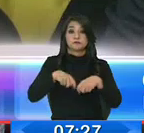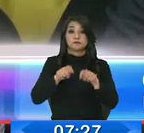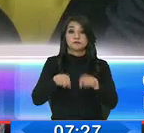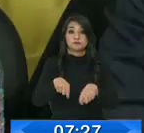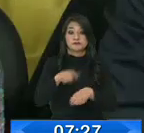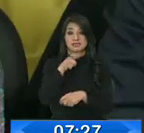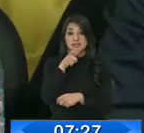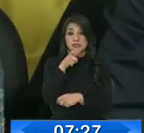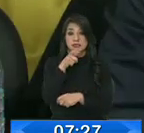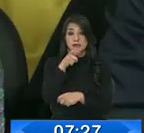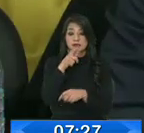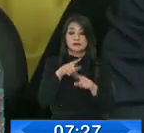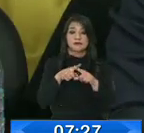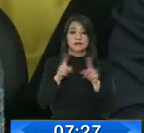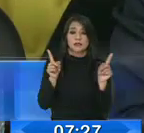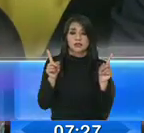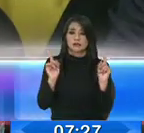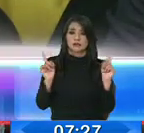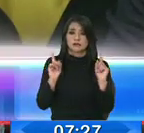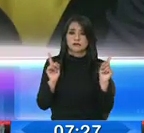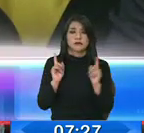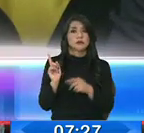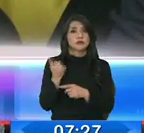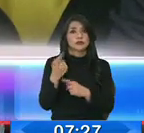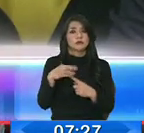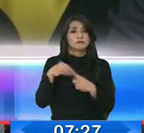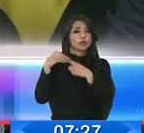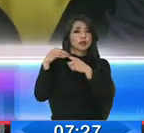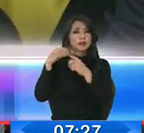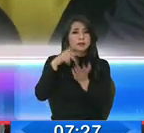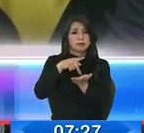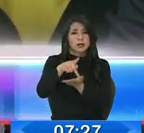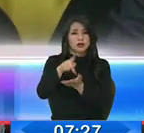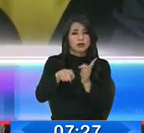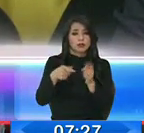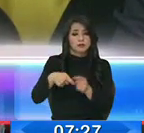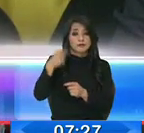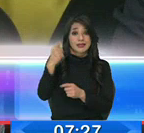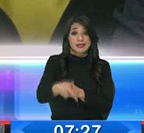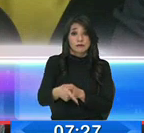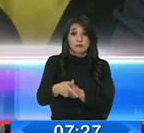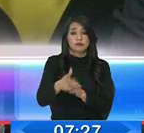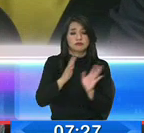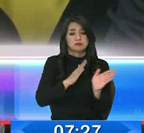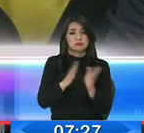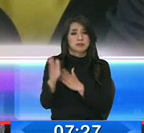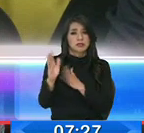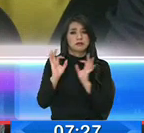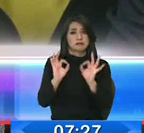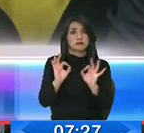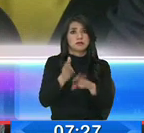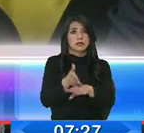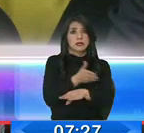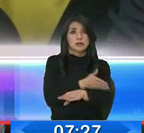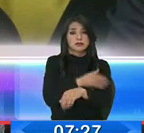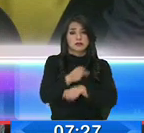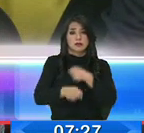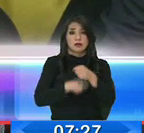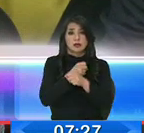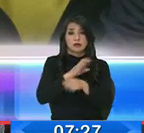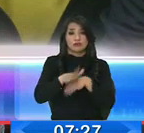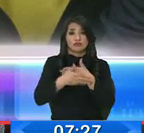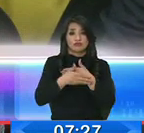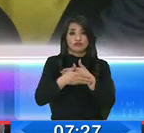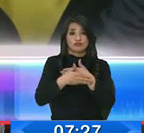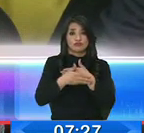hace diferencias, simplemente prioriza ciertos pagos en efectivo que están previstos realizar antes del cierre de este año y